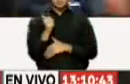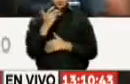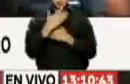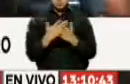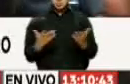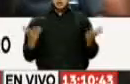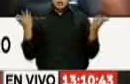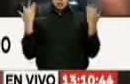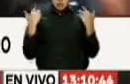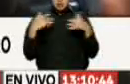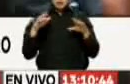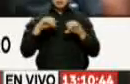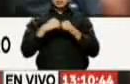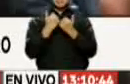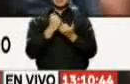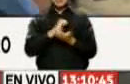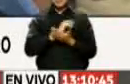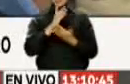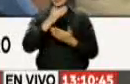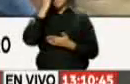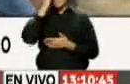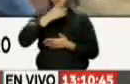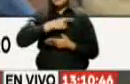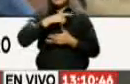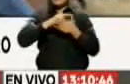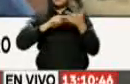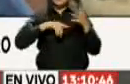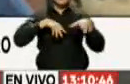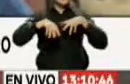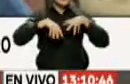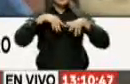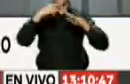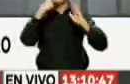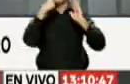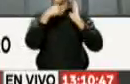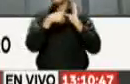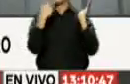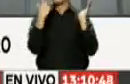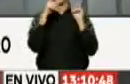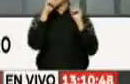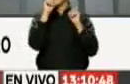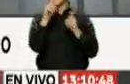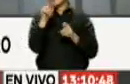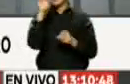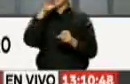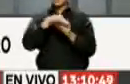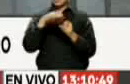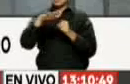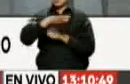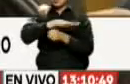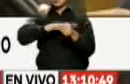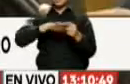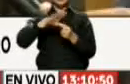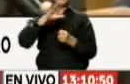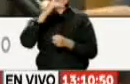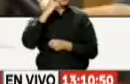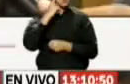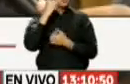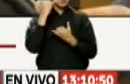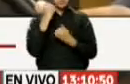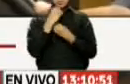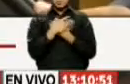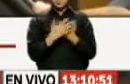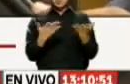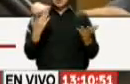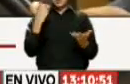Azuay. Al final de la asamblea se decidió analizar varias acciones, entre estas una posible consulta popular en Azuay. Lo analizaremos el día de hoy